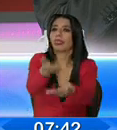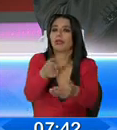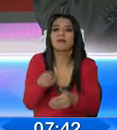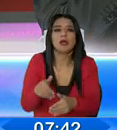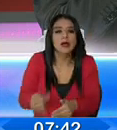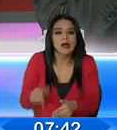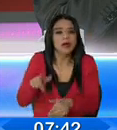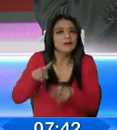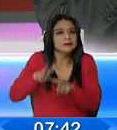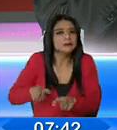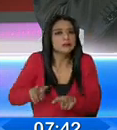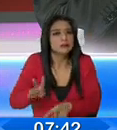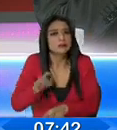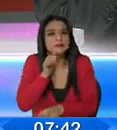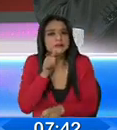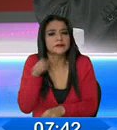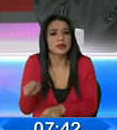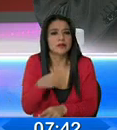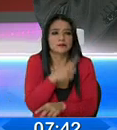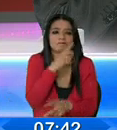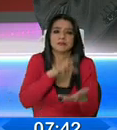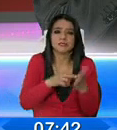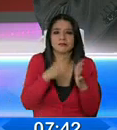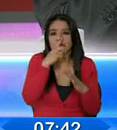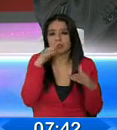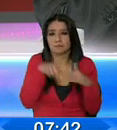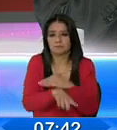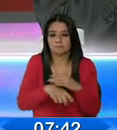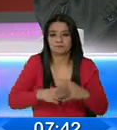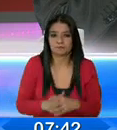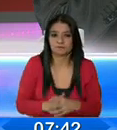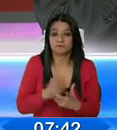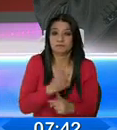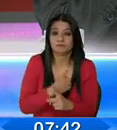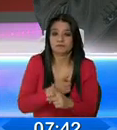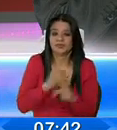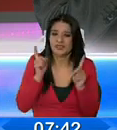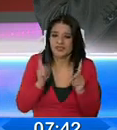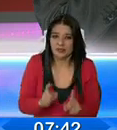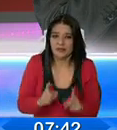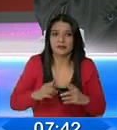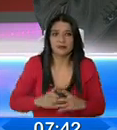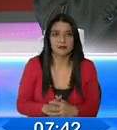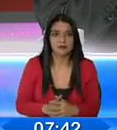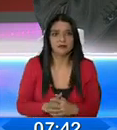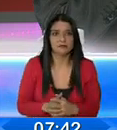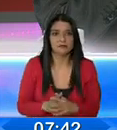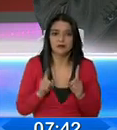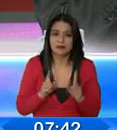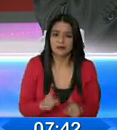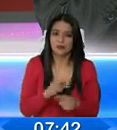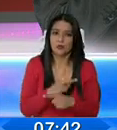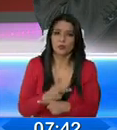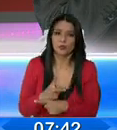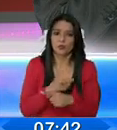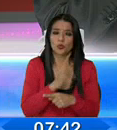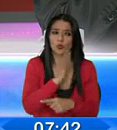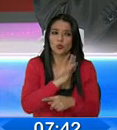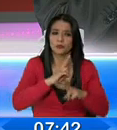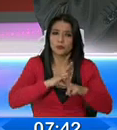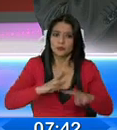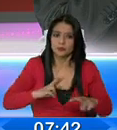casos, un proceso en donde durante un tiempo tiene que haber los necesarios cuidados, la